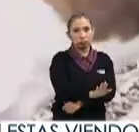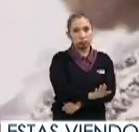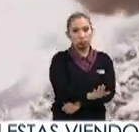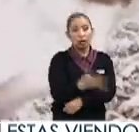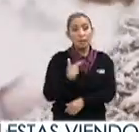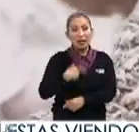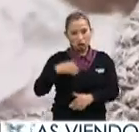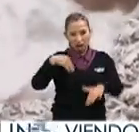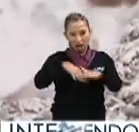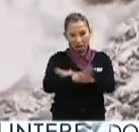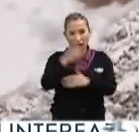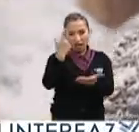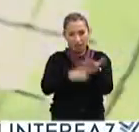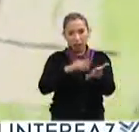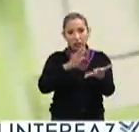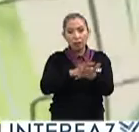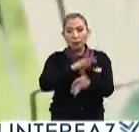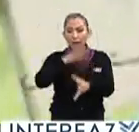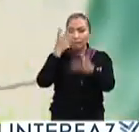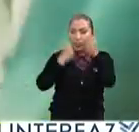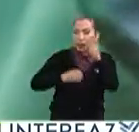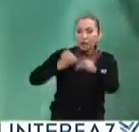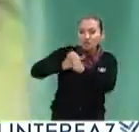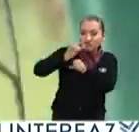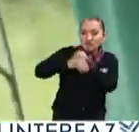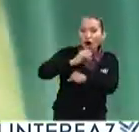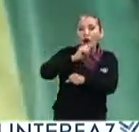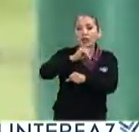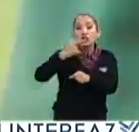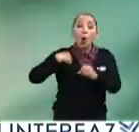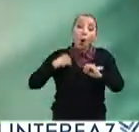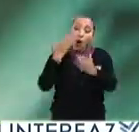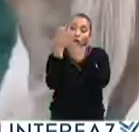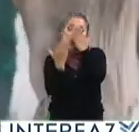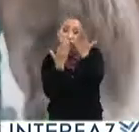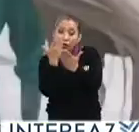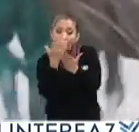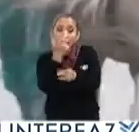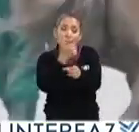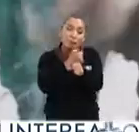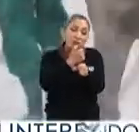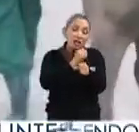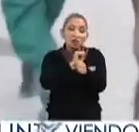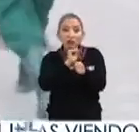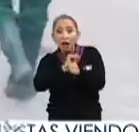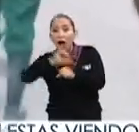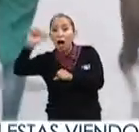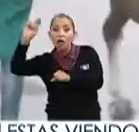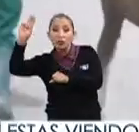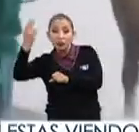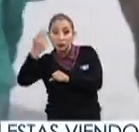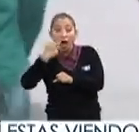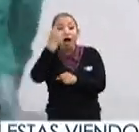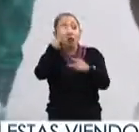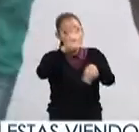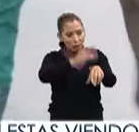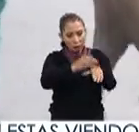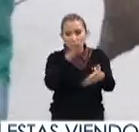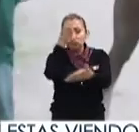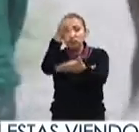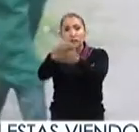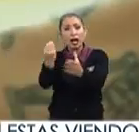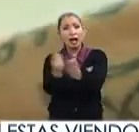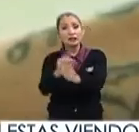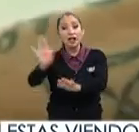Los internos pueden aprender un oficio o cursar desde la educación básica hasta la superior. Algunos son autorizados para